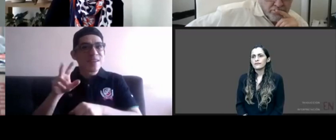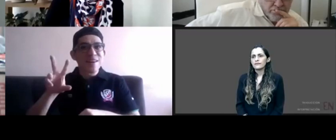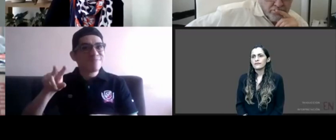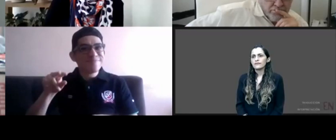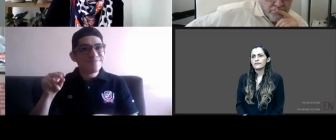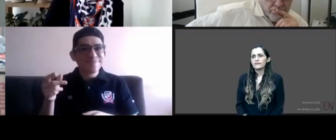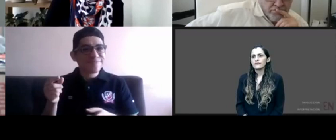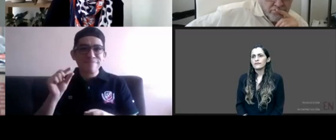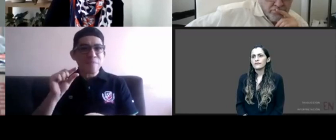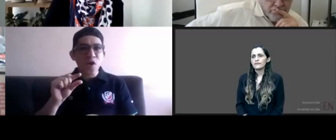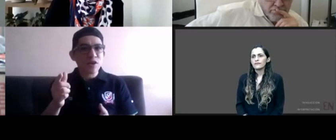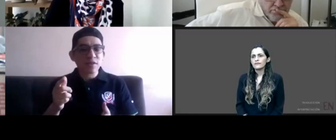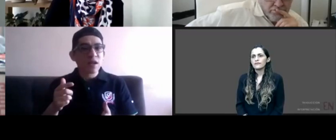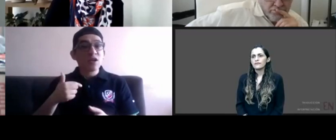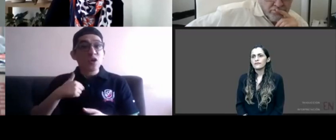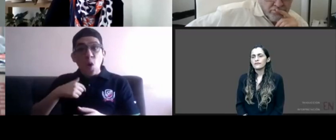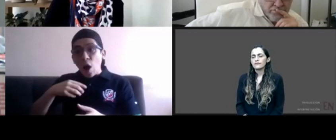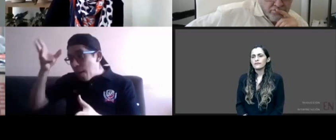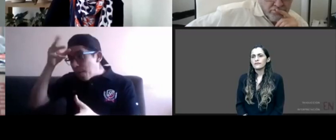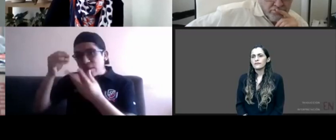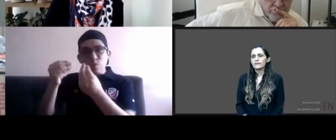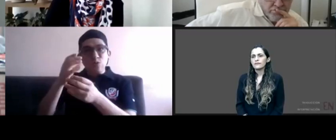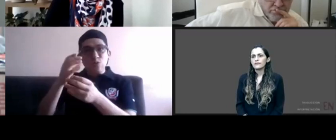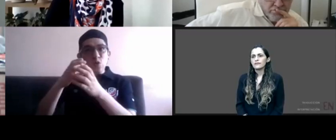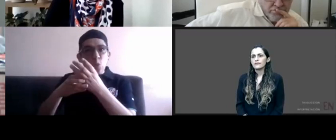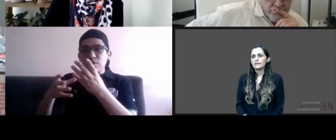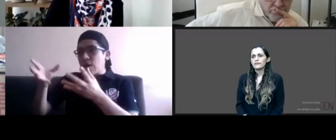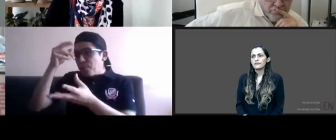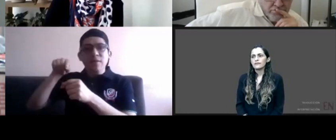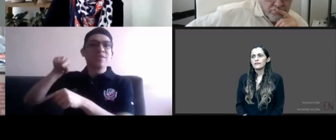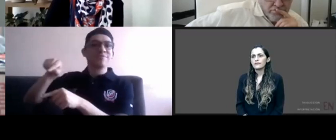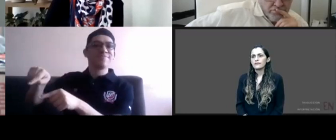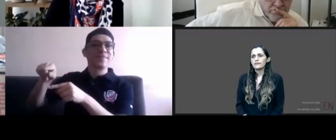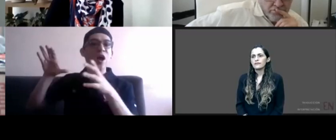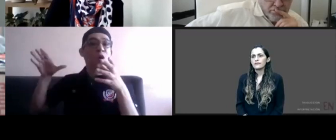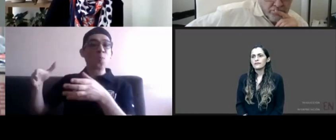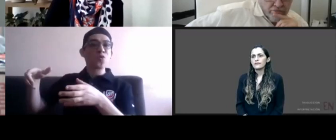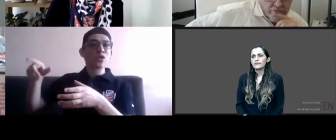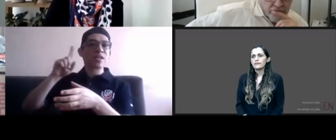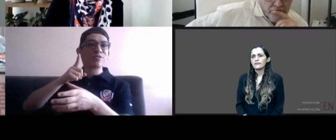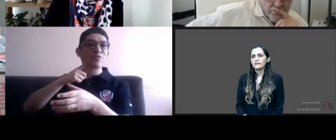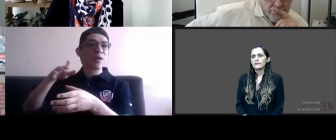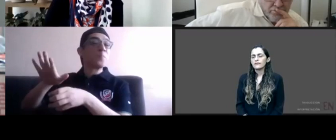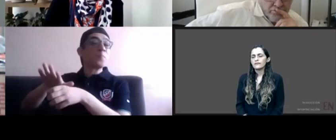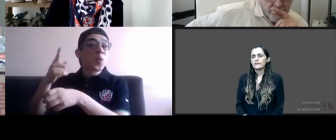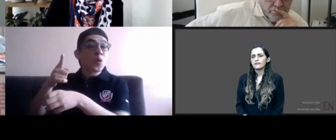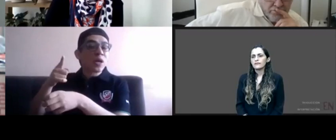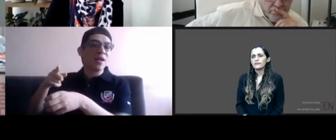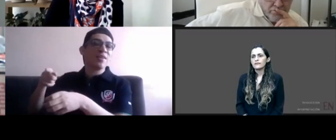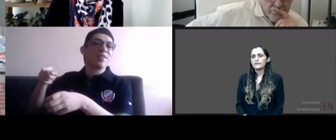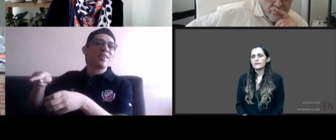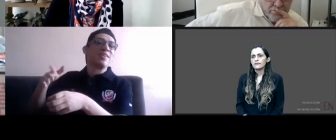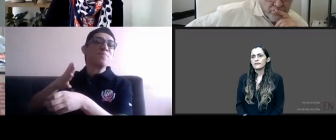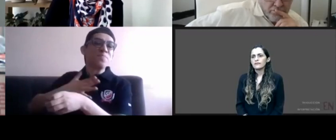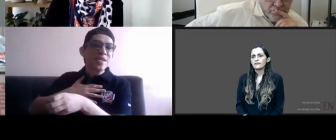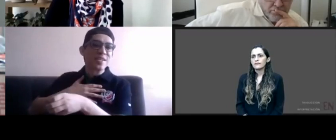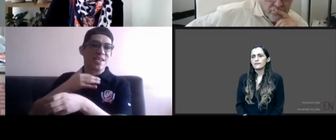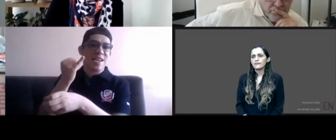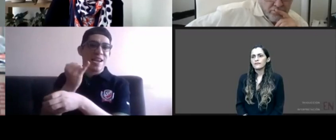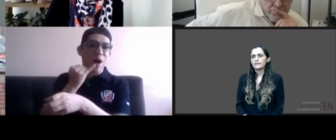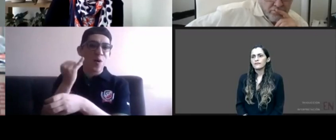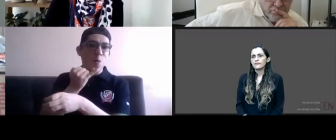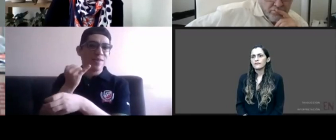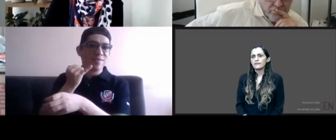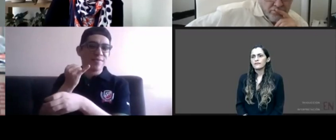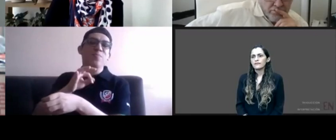cosas, muchas palabras para comunicarme con mi familia. Y la verdad es que no me generaba ningún conocimiento con ellos. donde aprendí más fue